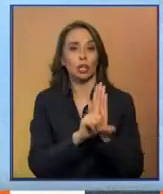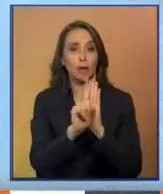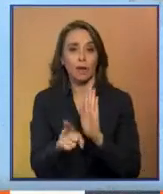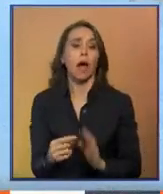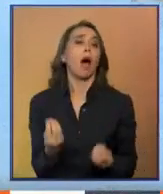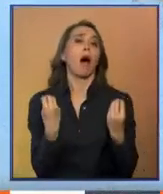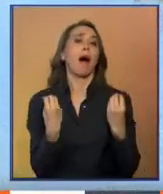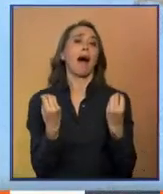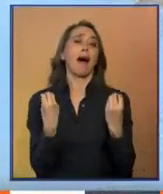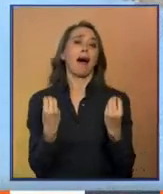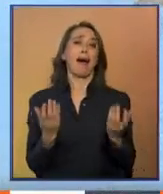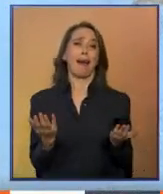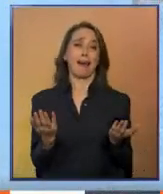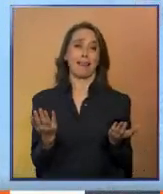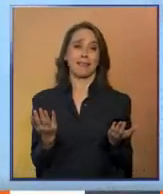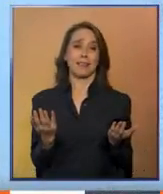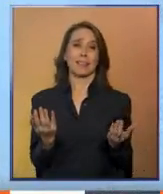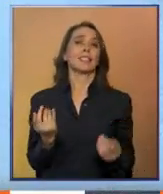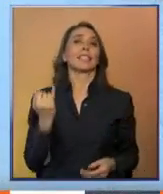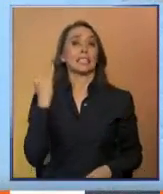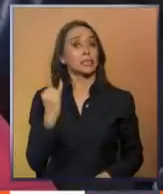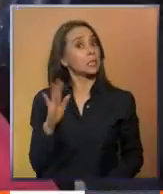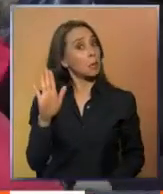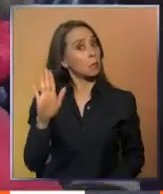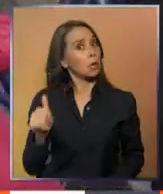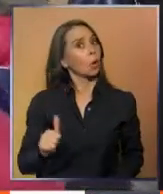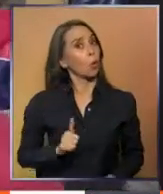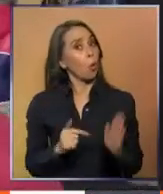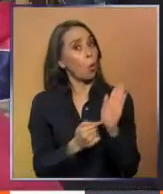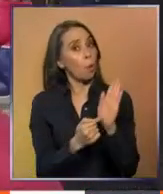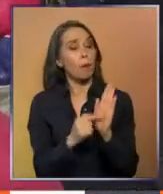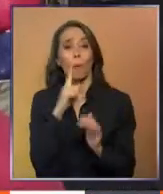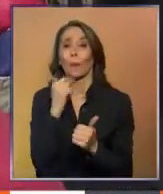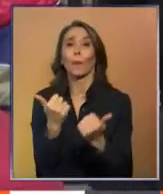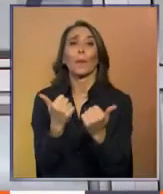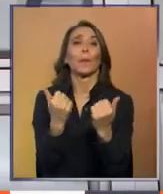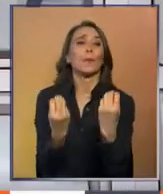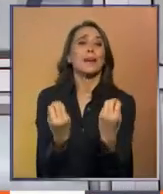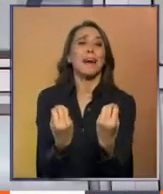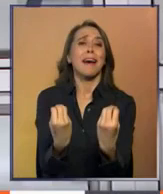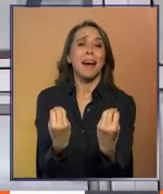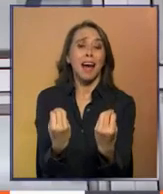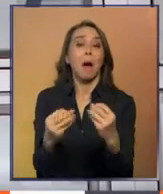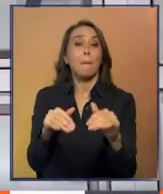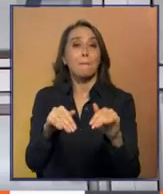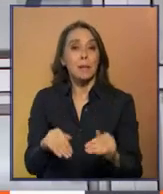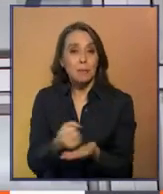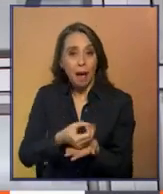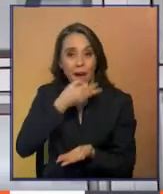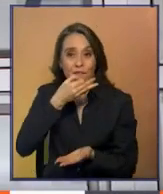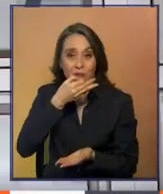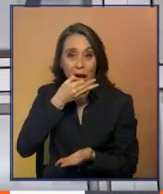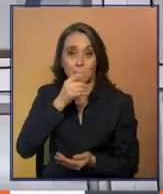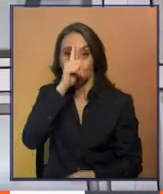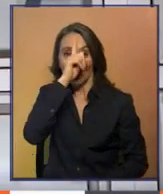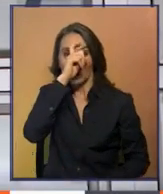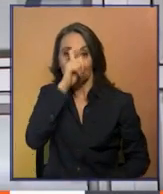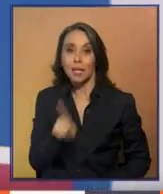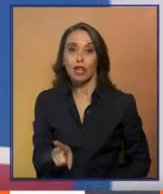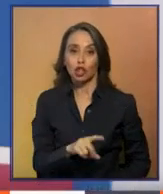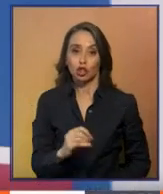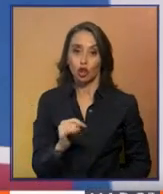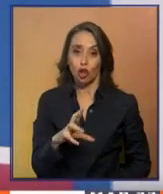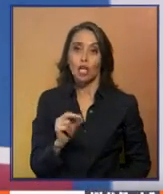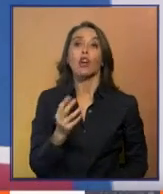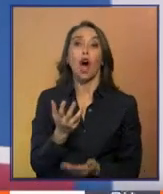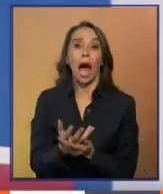po. Siempre que cumplan nomás. Estupendo, regio. En la misma farmacia ambulatoria del Hospital Sotero del Río ya